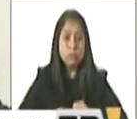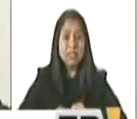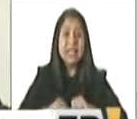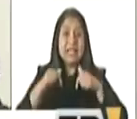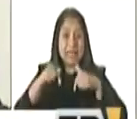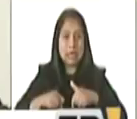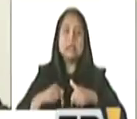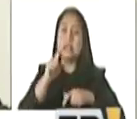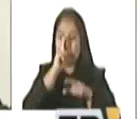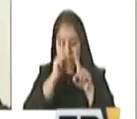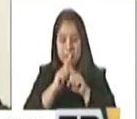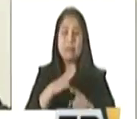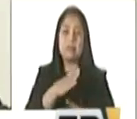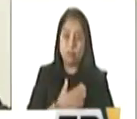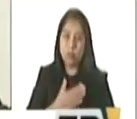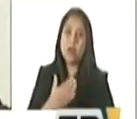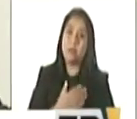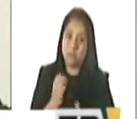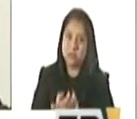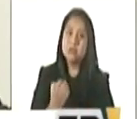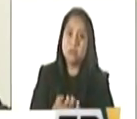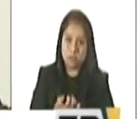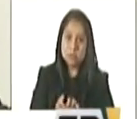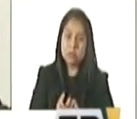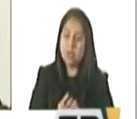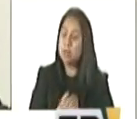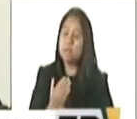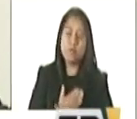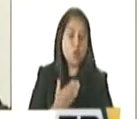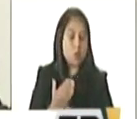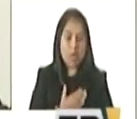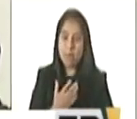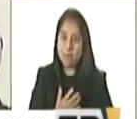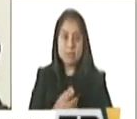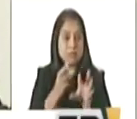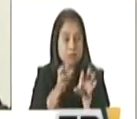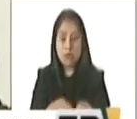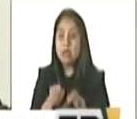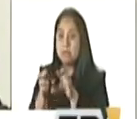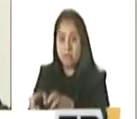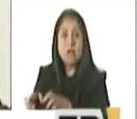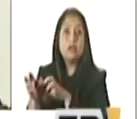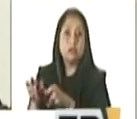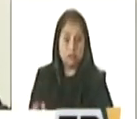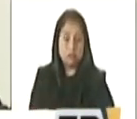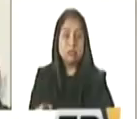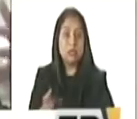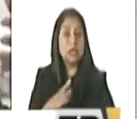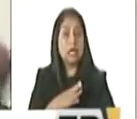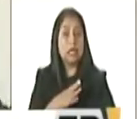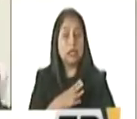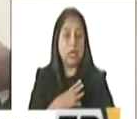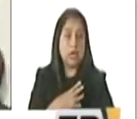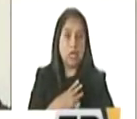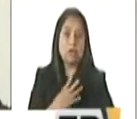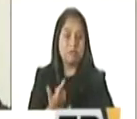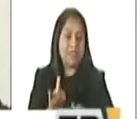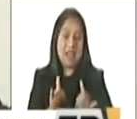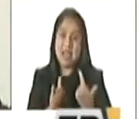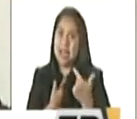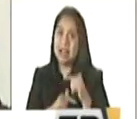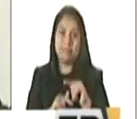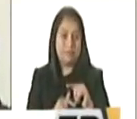ocasionando problemas económicos. Y problemas económicos en personas que tienen pues limitada